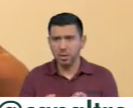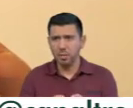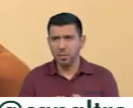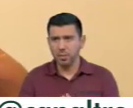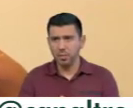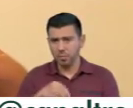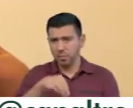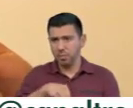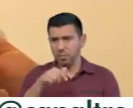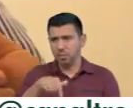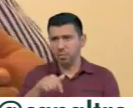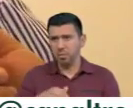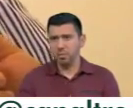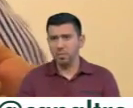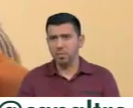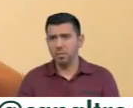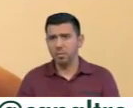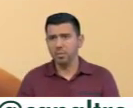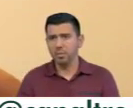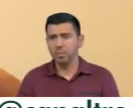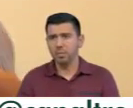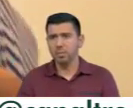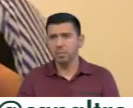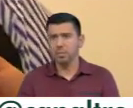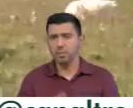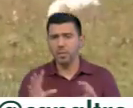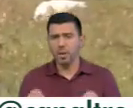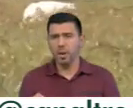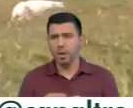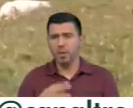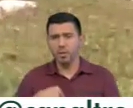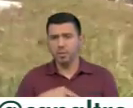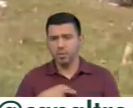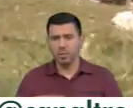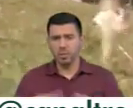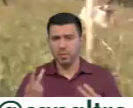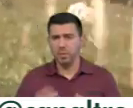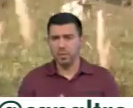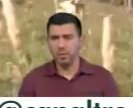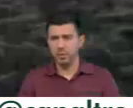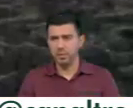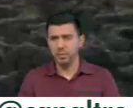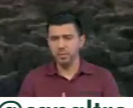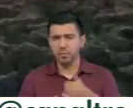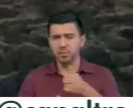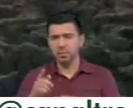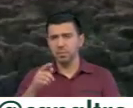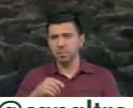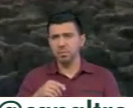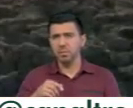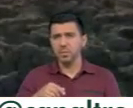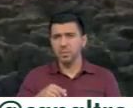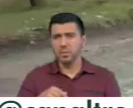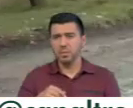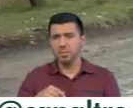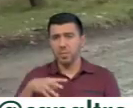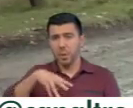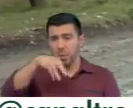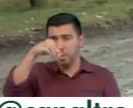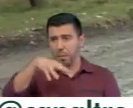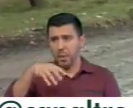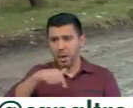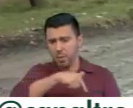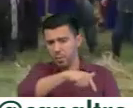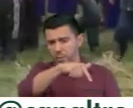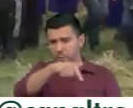así dentro de un pan dentro de un plano acabar con nuestros pies la delimitación del páramo de santurbán ha movilizado a varias familias del municipio